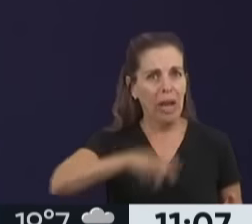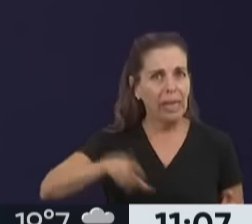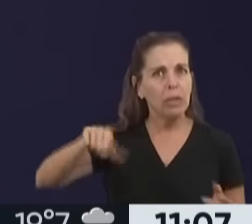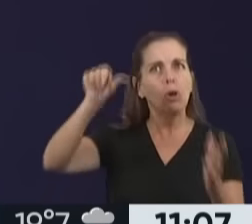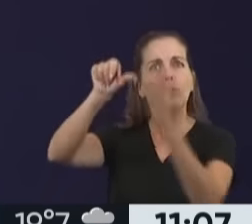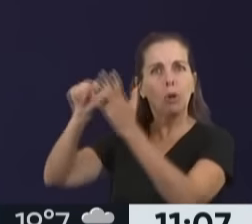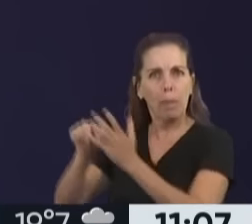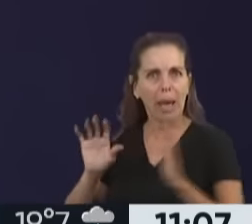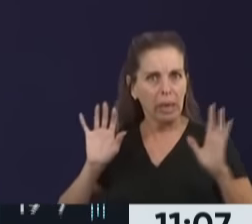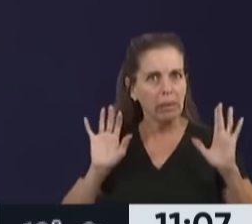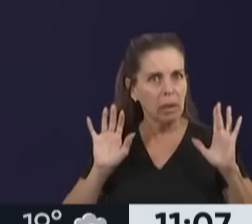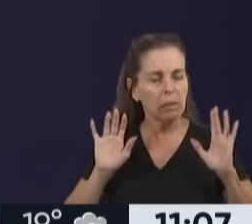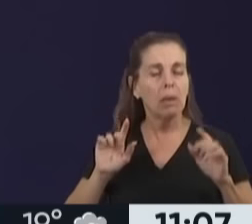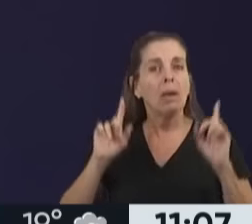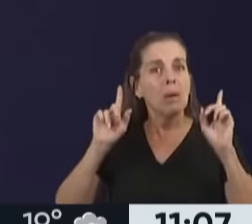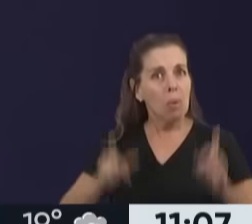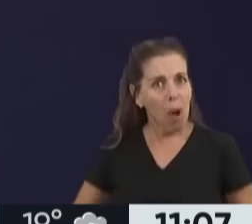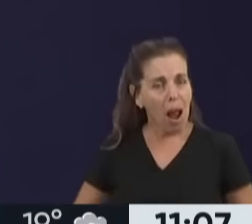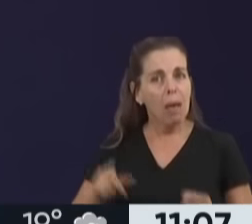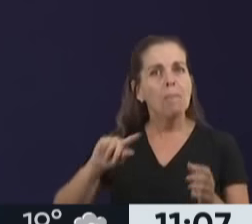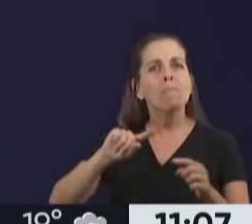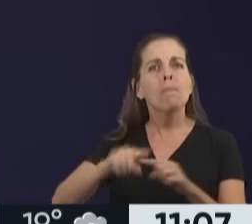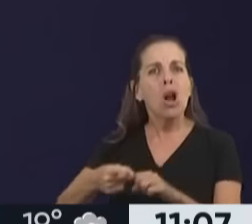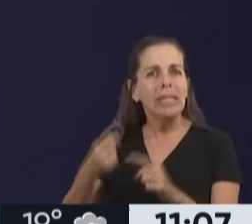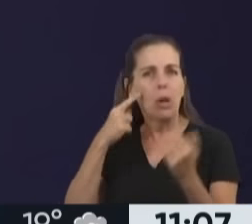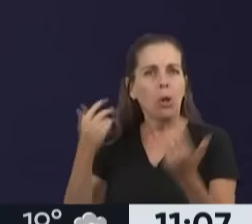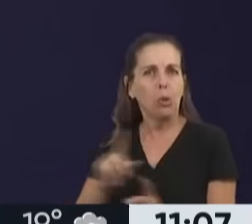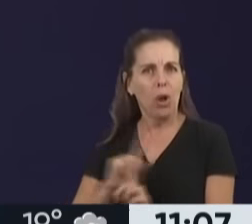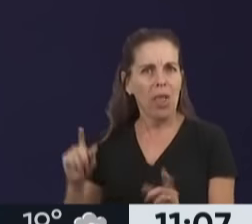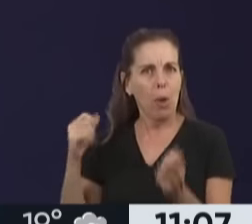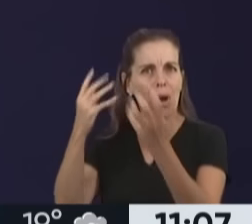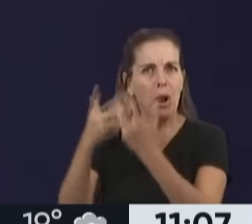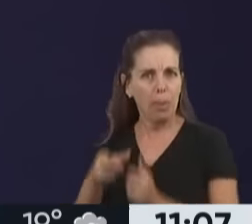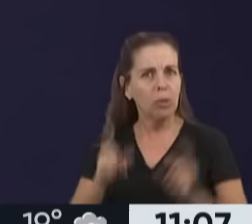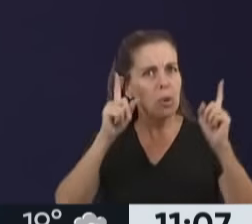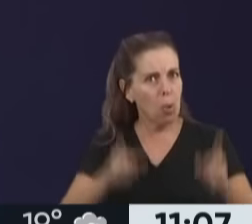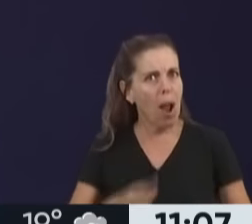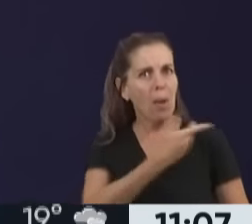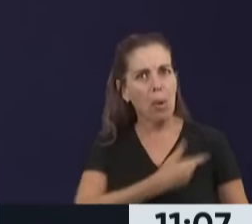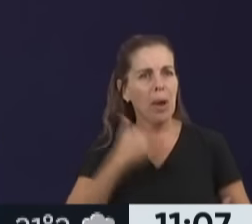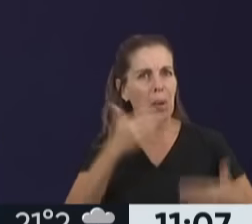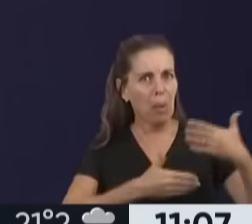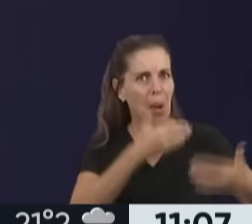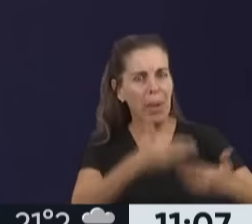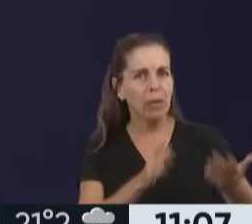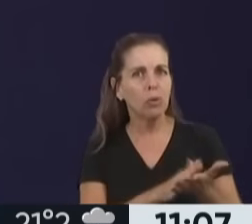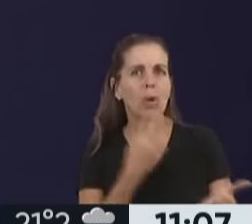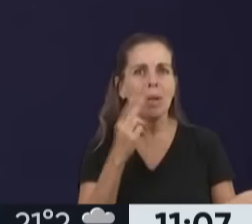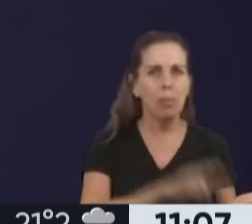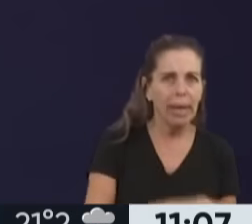acompañamiento de la política logró el saneamiento fiscal más importante de la historia y está pulverizando la